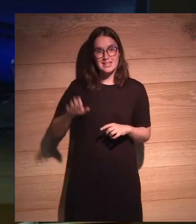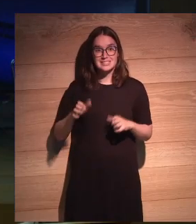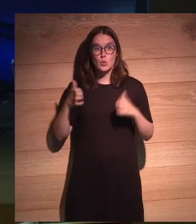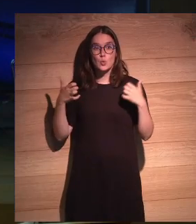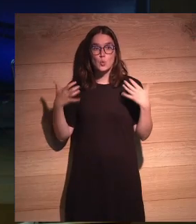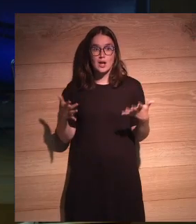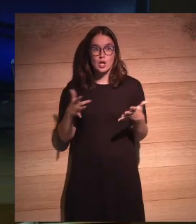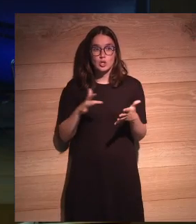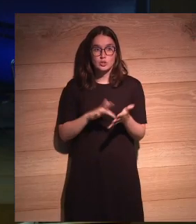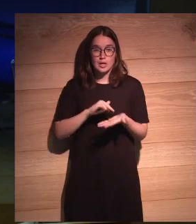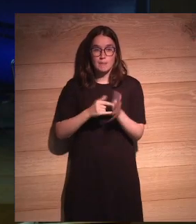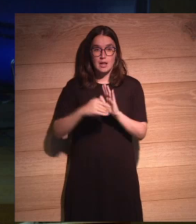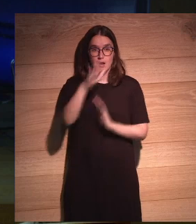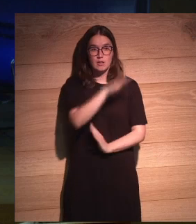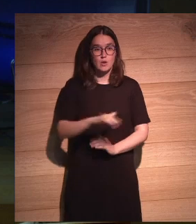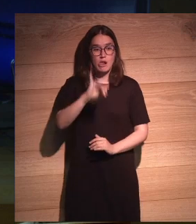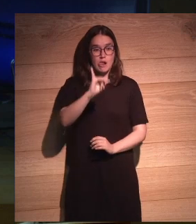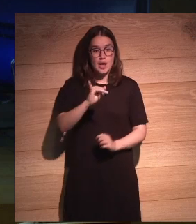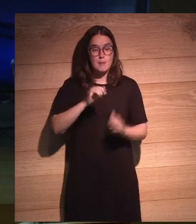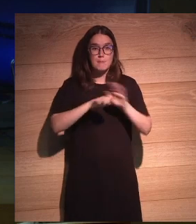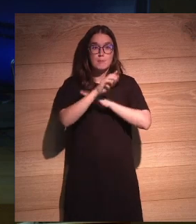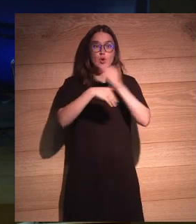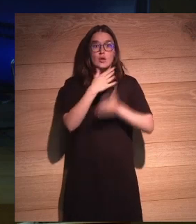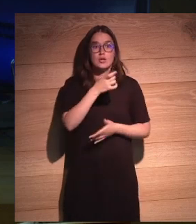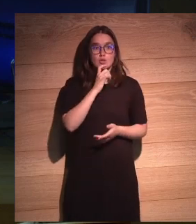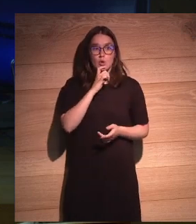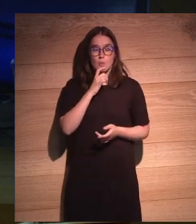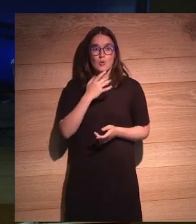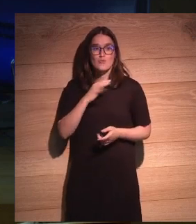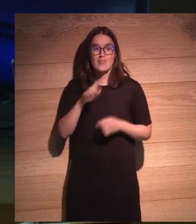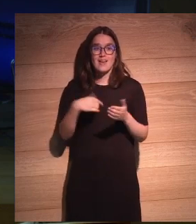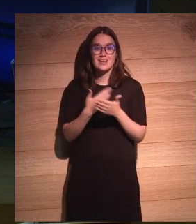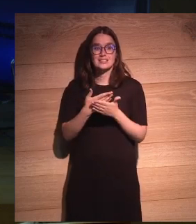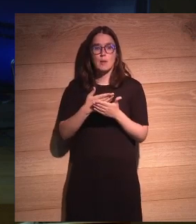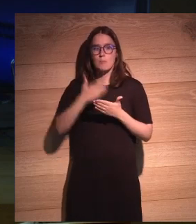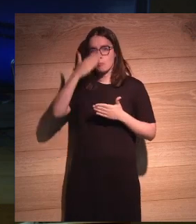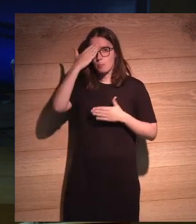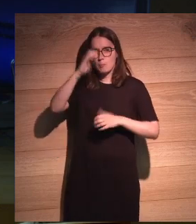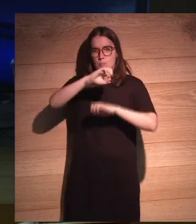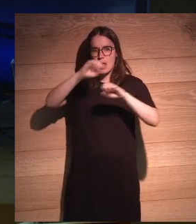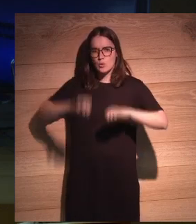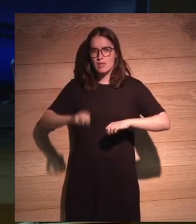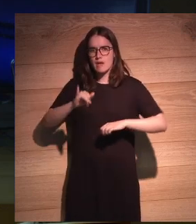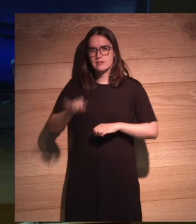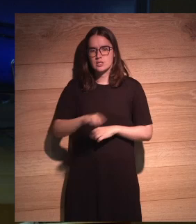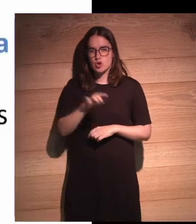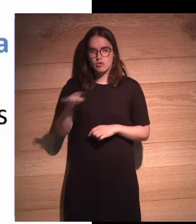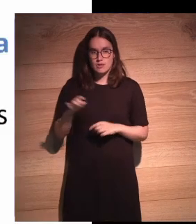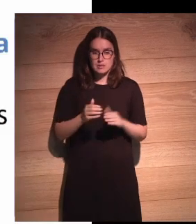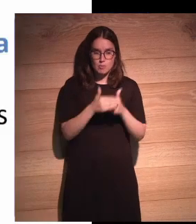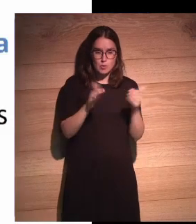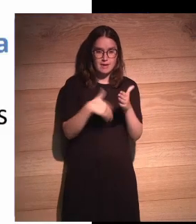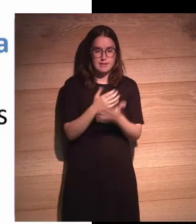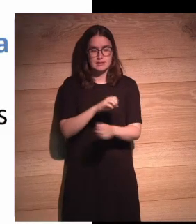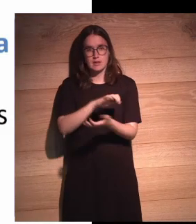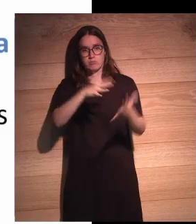sacando ese plan nacional, cómo va progresando, incluso un grado de madurez desde que lo sacan hasta que lo van implementando, y que